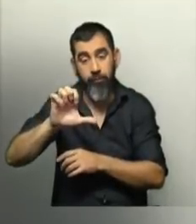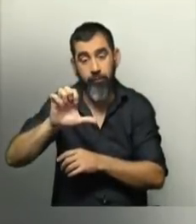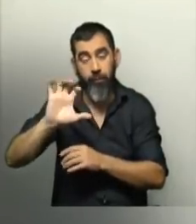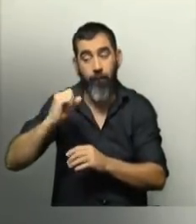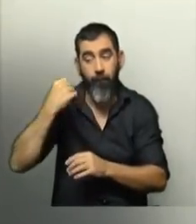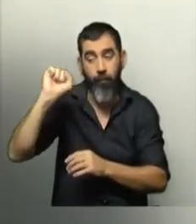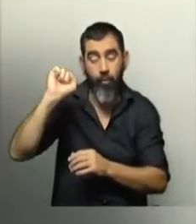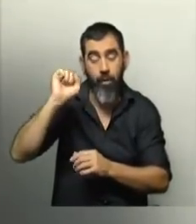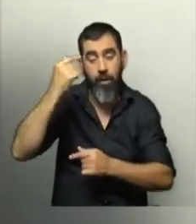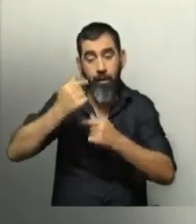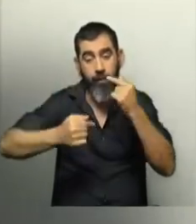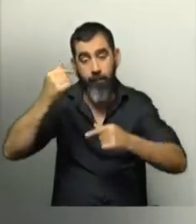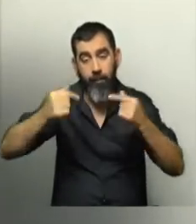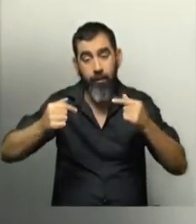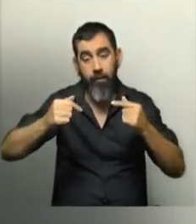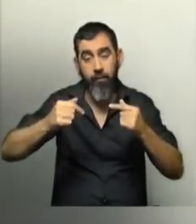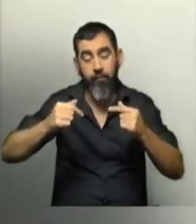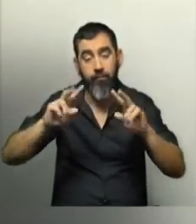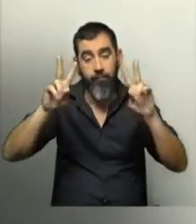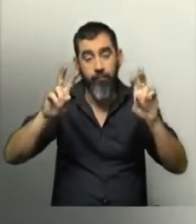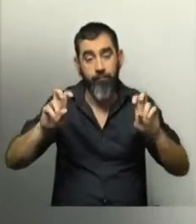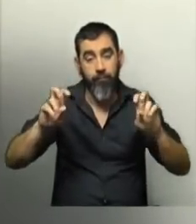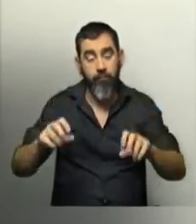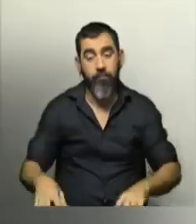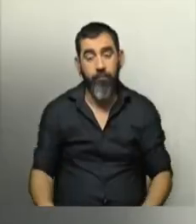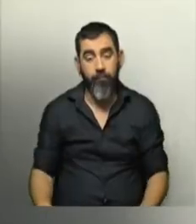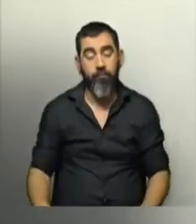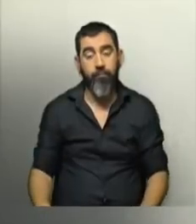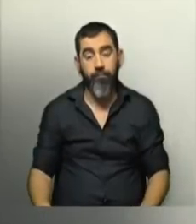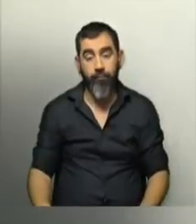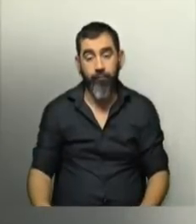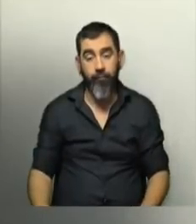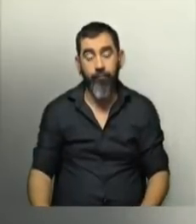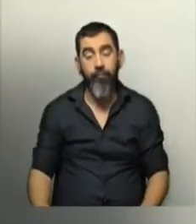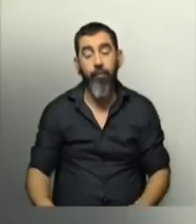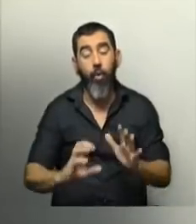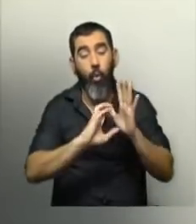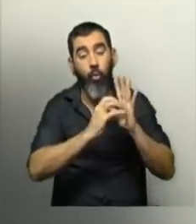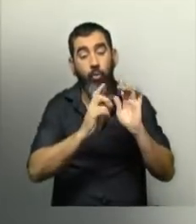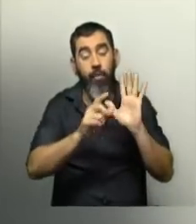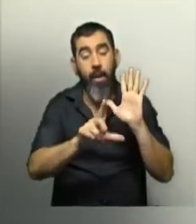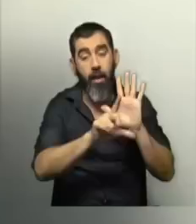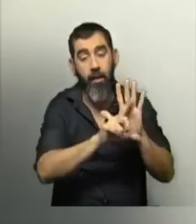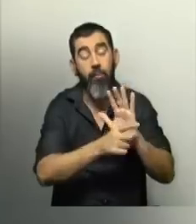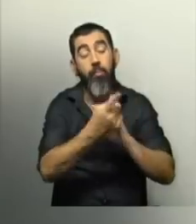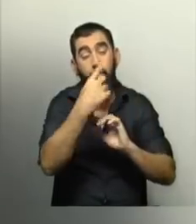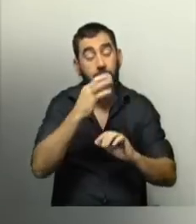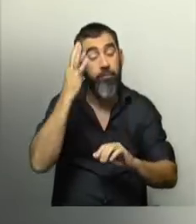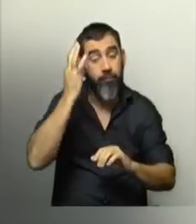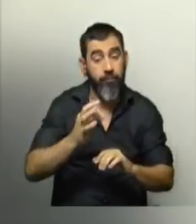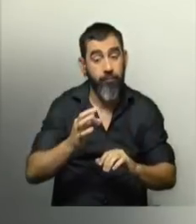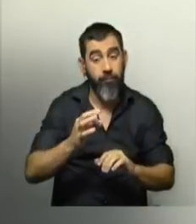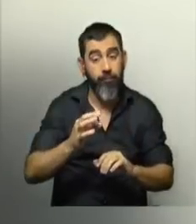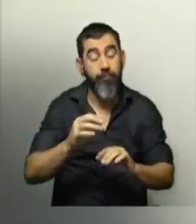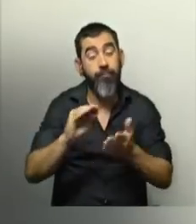vulnera distintos preceptos constitucionales como legales y por eso creemos que ese